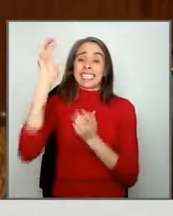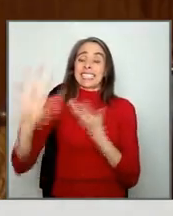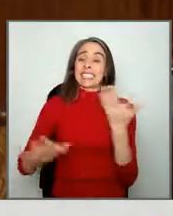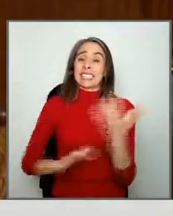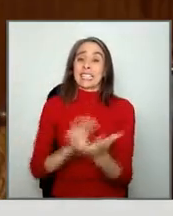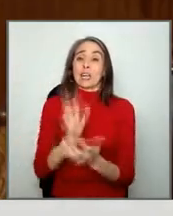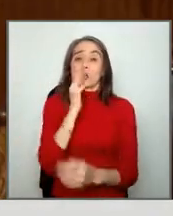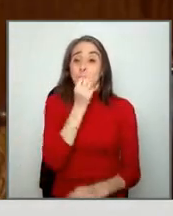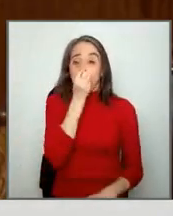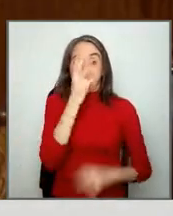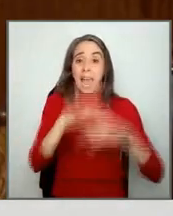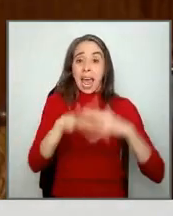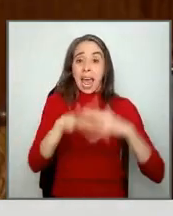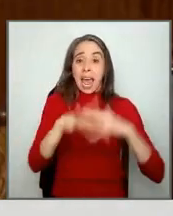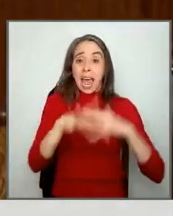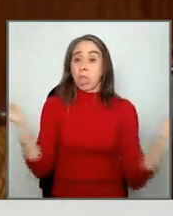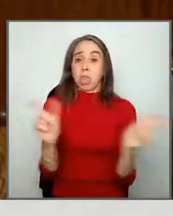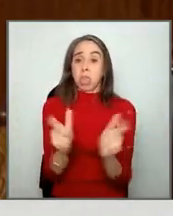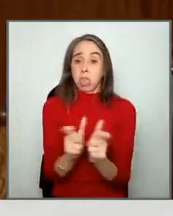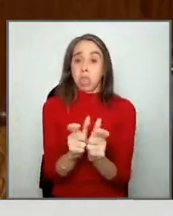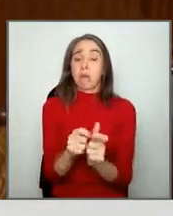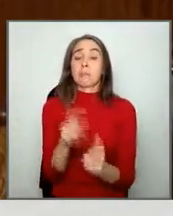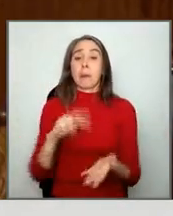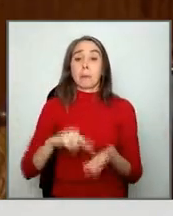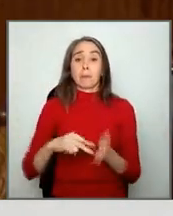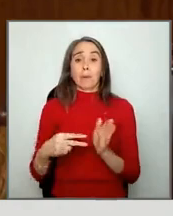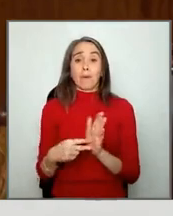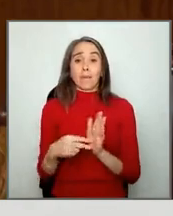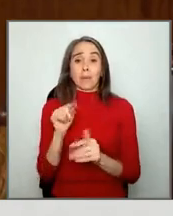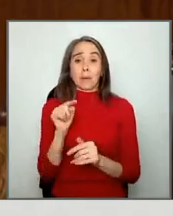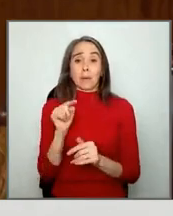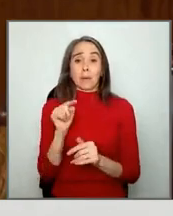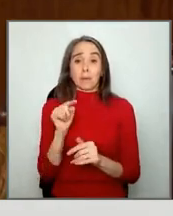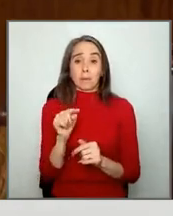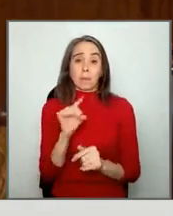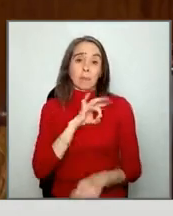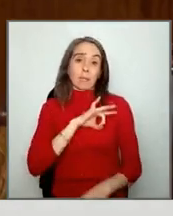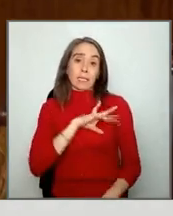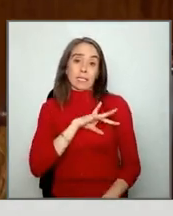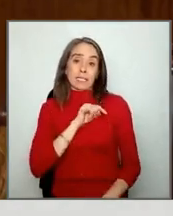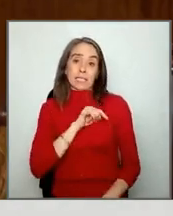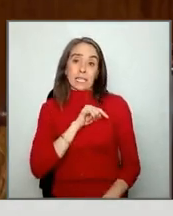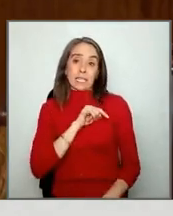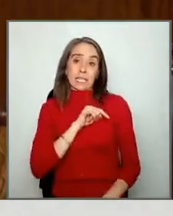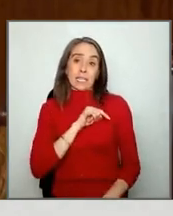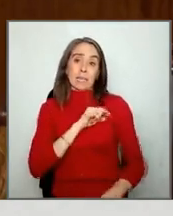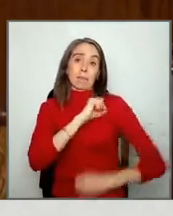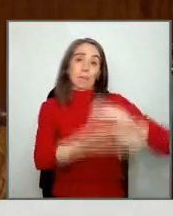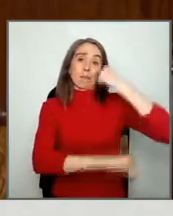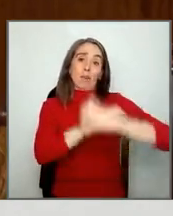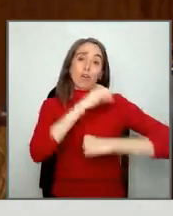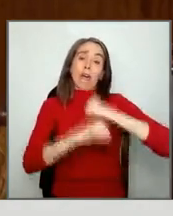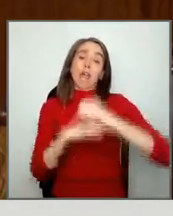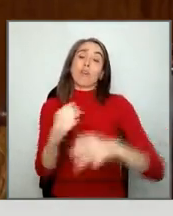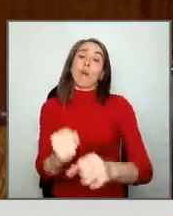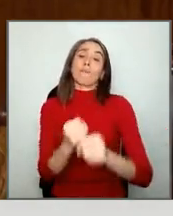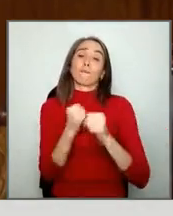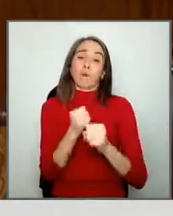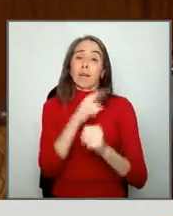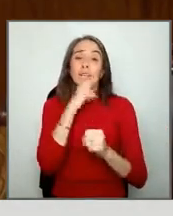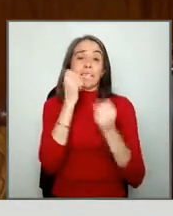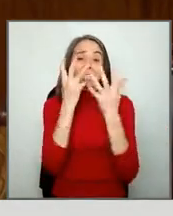una de las manifestaciones más agudas de este fenómeno es el caso de chile una severa sequía que está viviendo una buena parte del